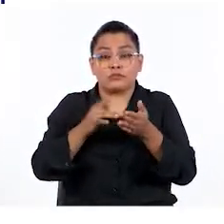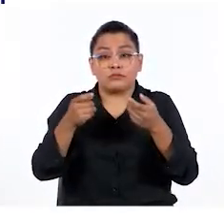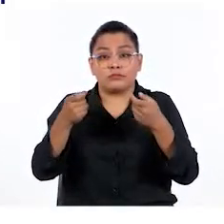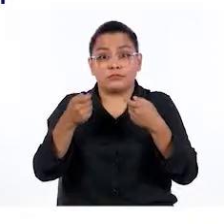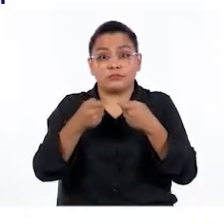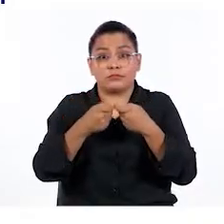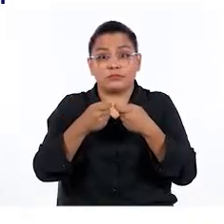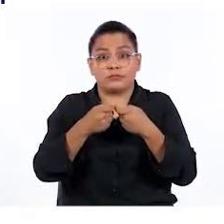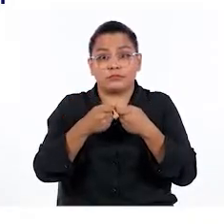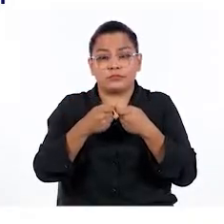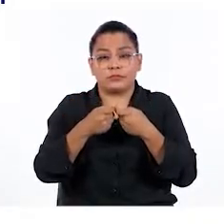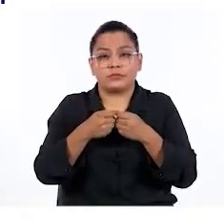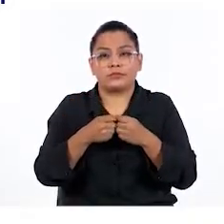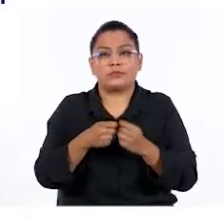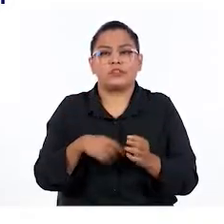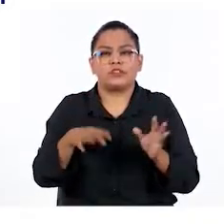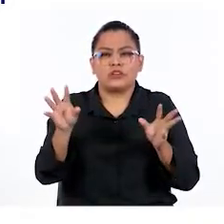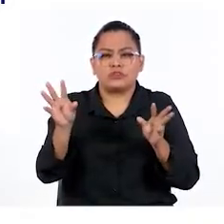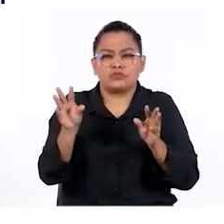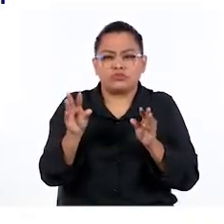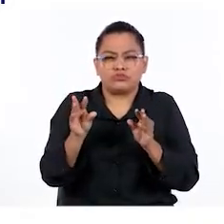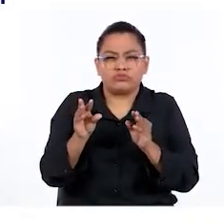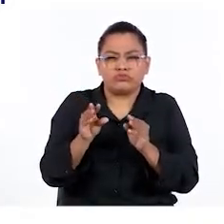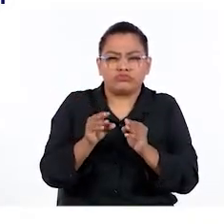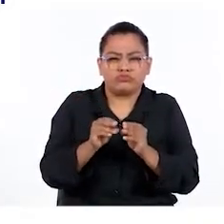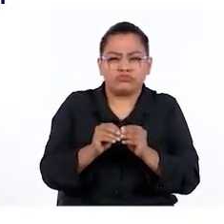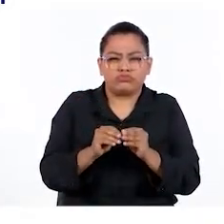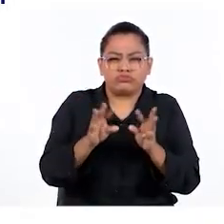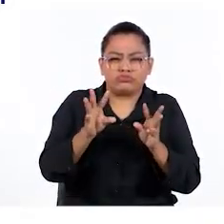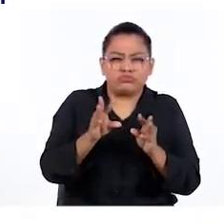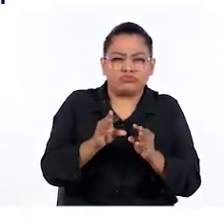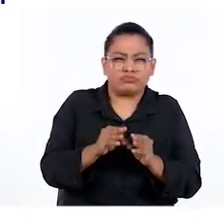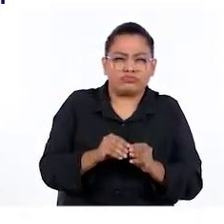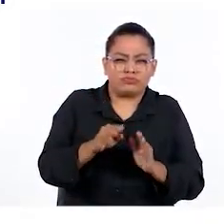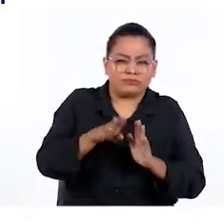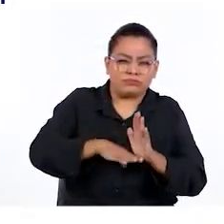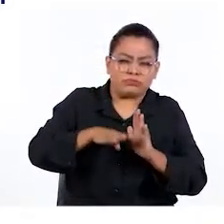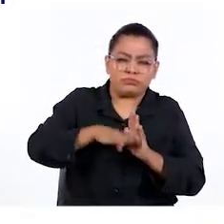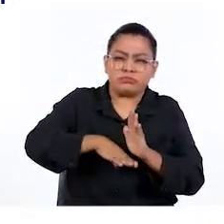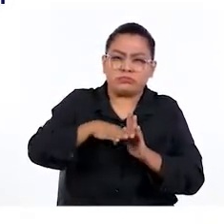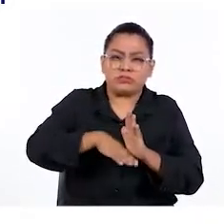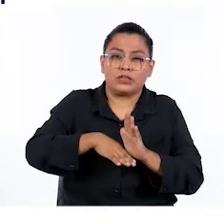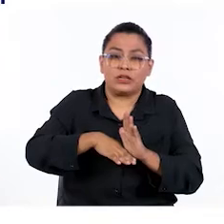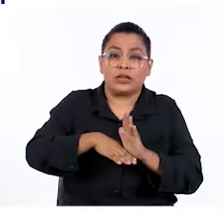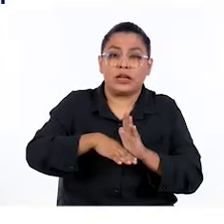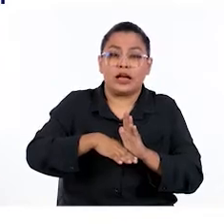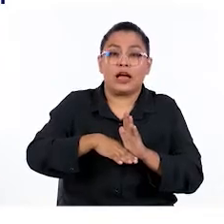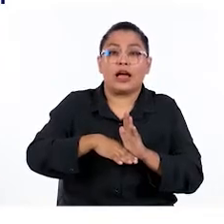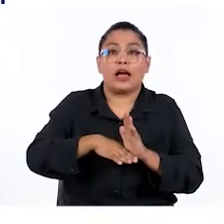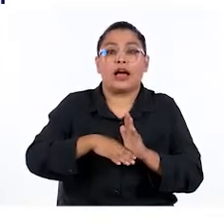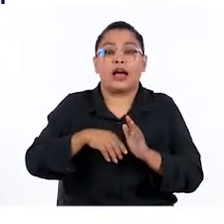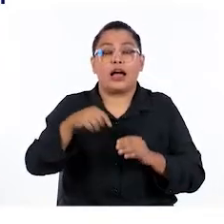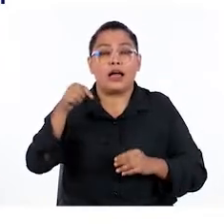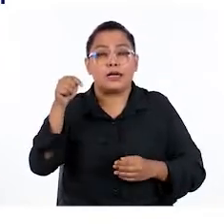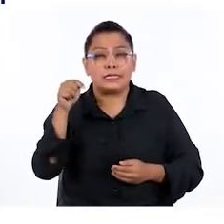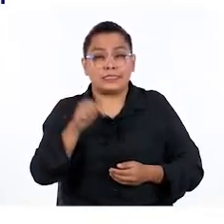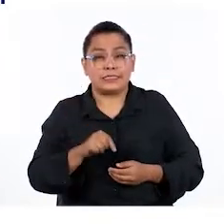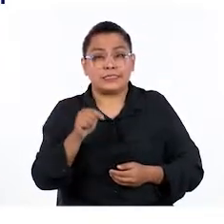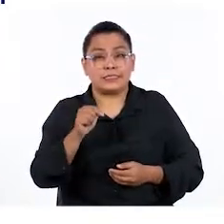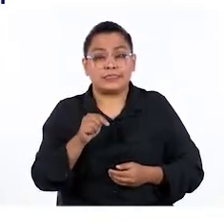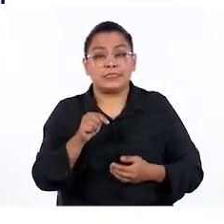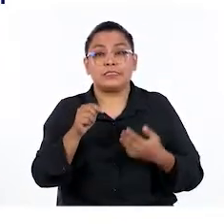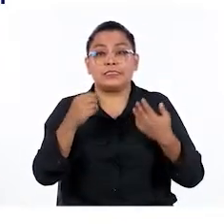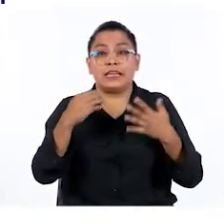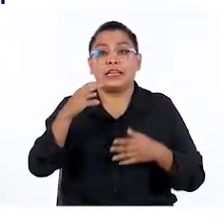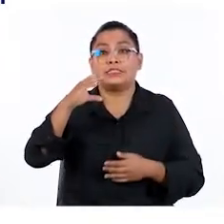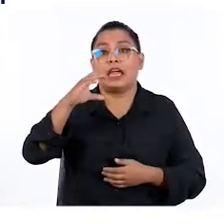del estado más reducido al estado más oxidado y en ese estado más oxidado tenemos el